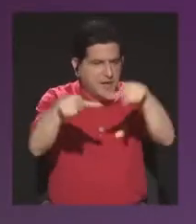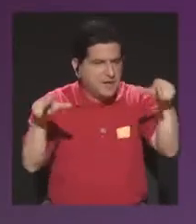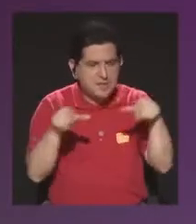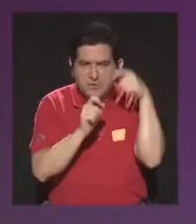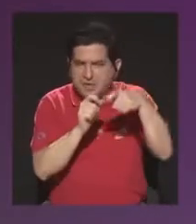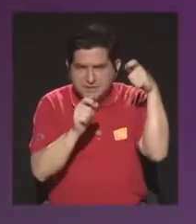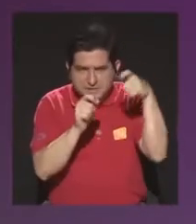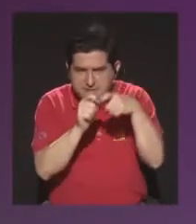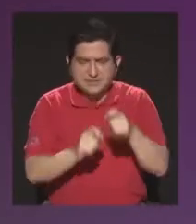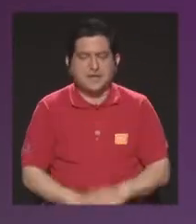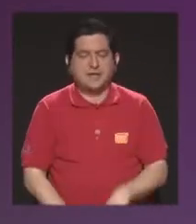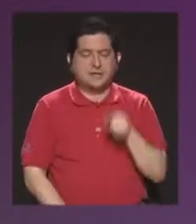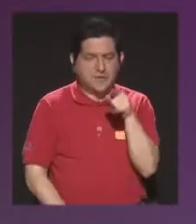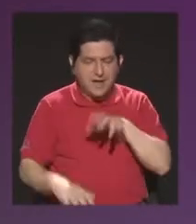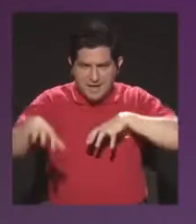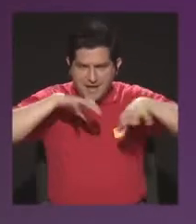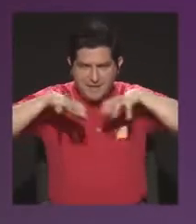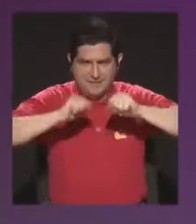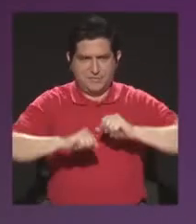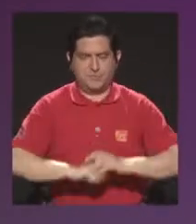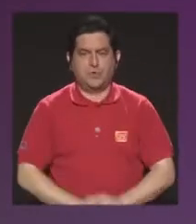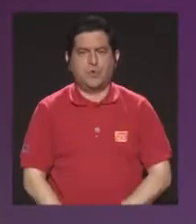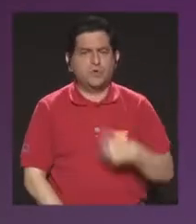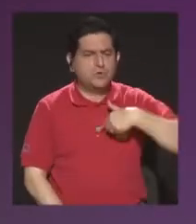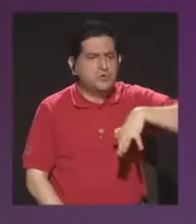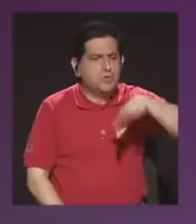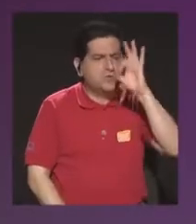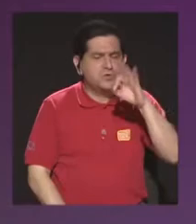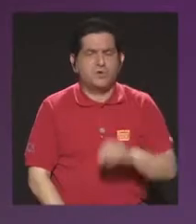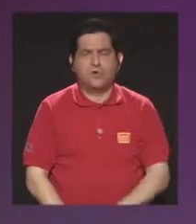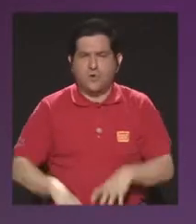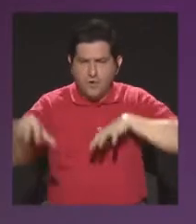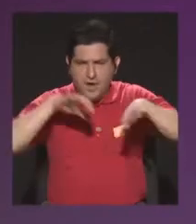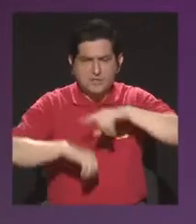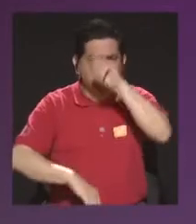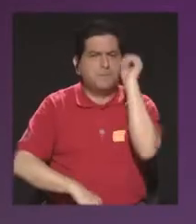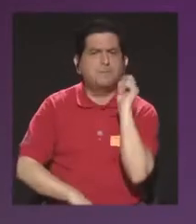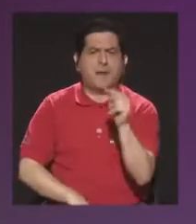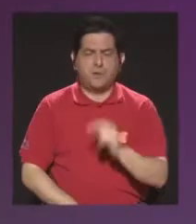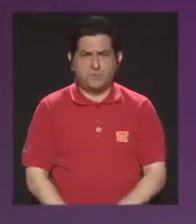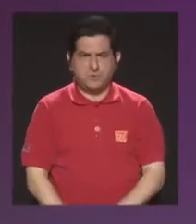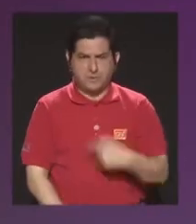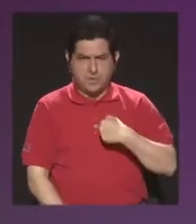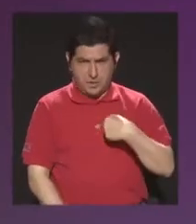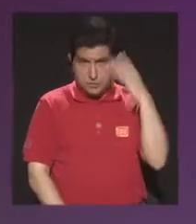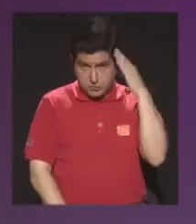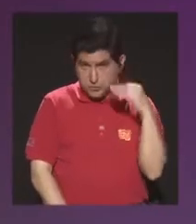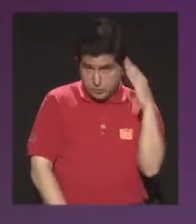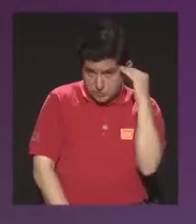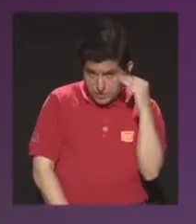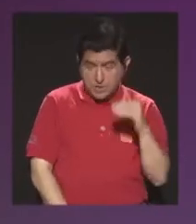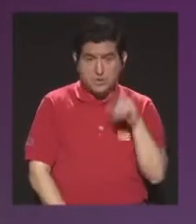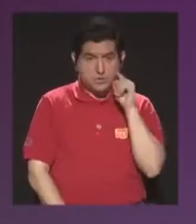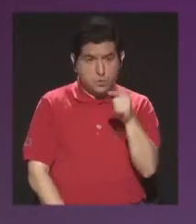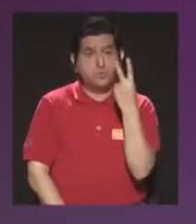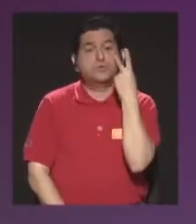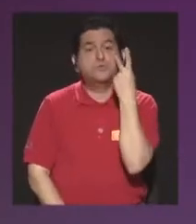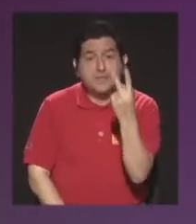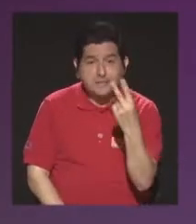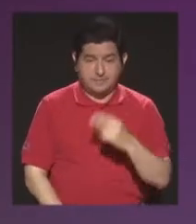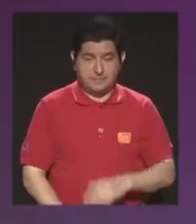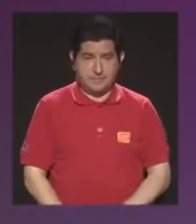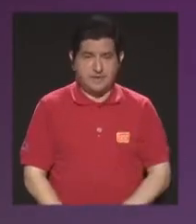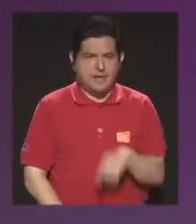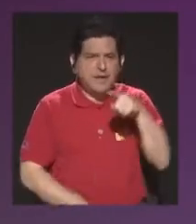puedo tomar acción. Cuando escojo donde dice tomar acción, me va a preguntar, por ejemplo, si yo lo viví o si yo lo estoy viendo.